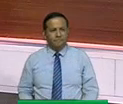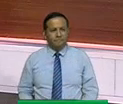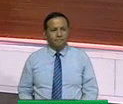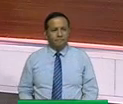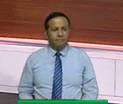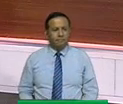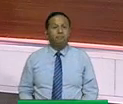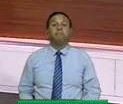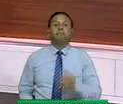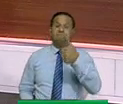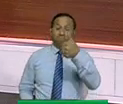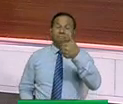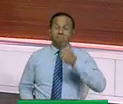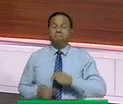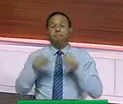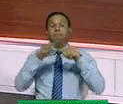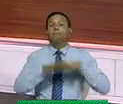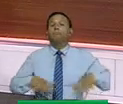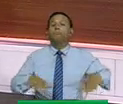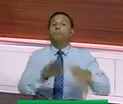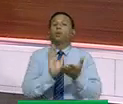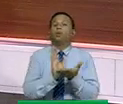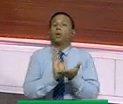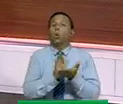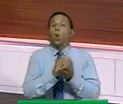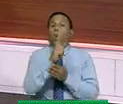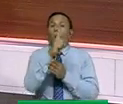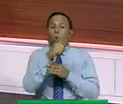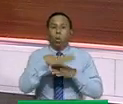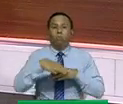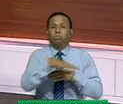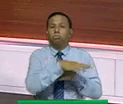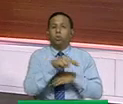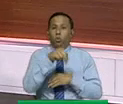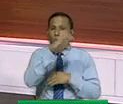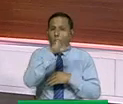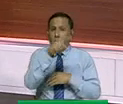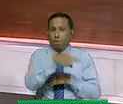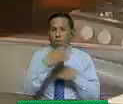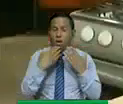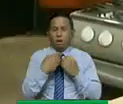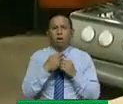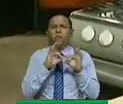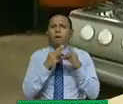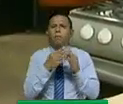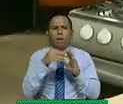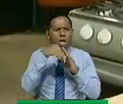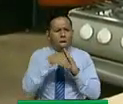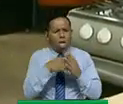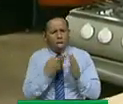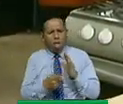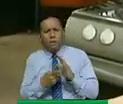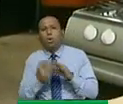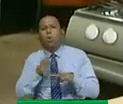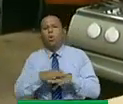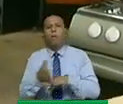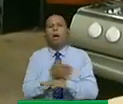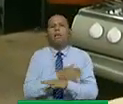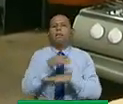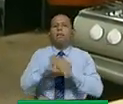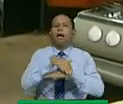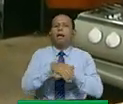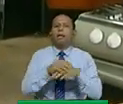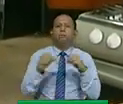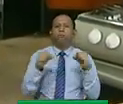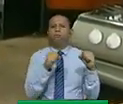Así es, Analia, acá en el bloque 1A de Bastión Popular en el noroeste de Guayaquil, una familia resultó afectada por el sismo que ocurrió la tarde de hoy.